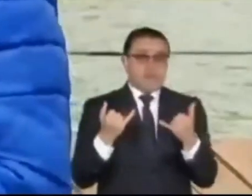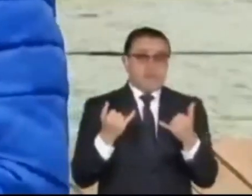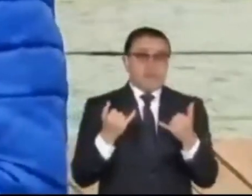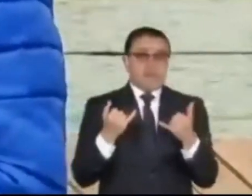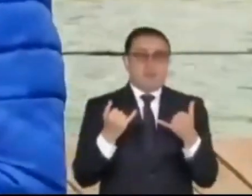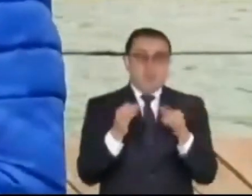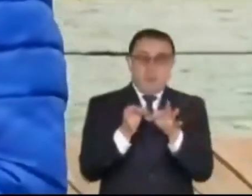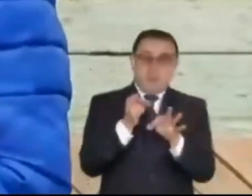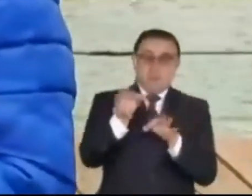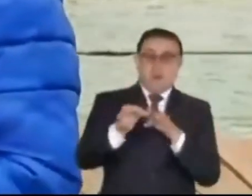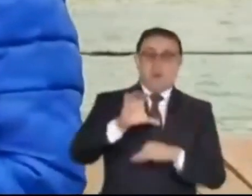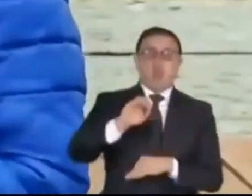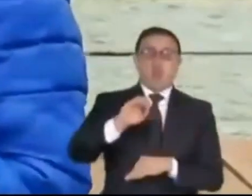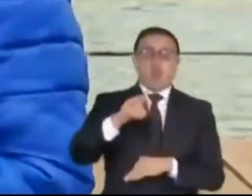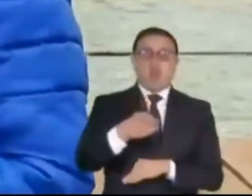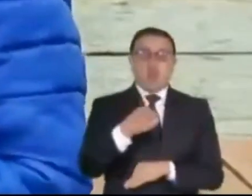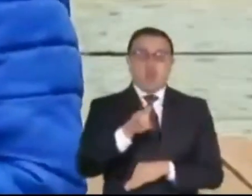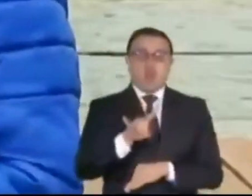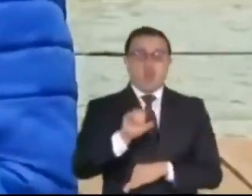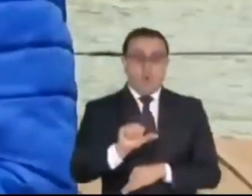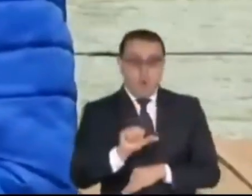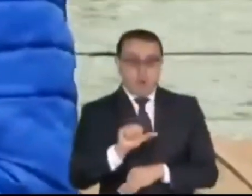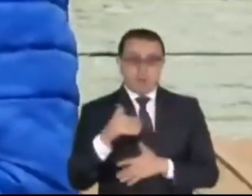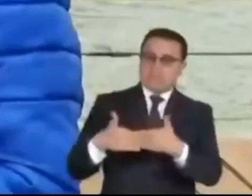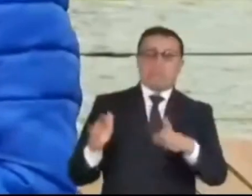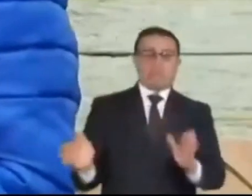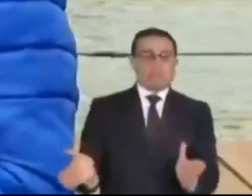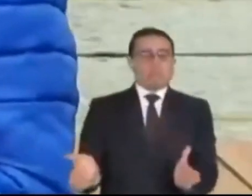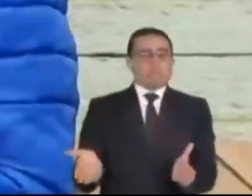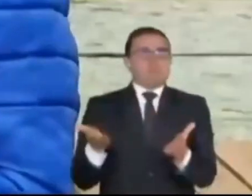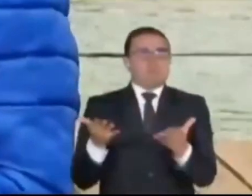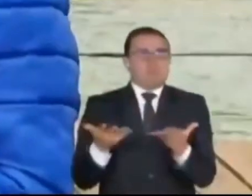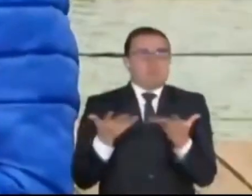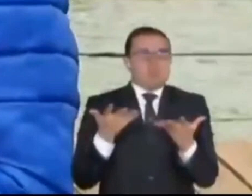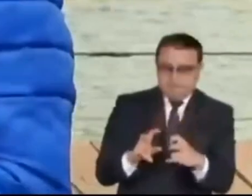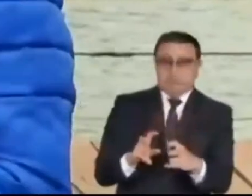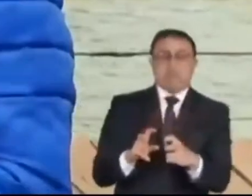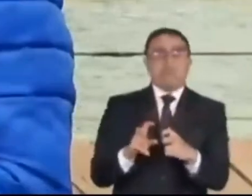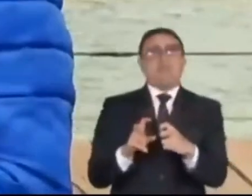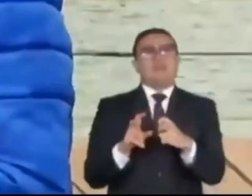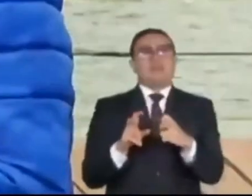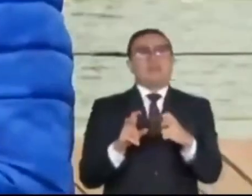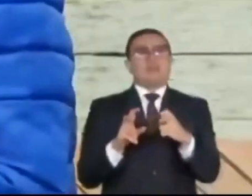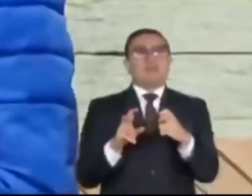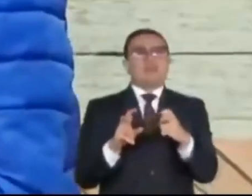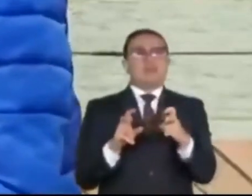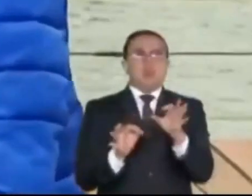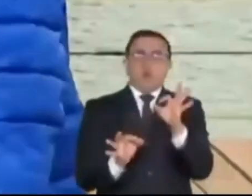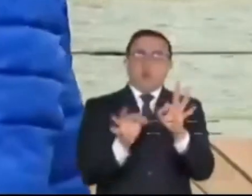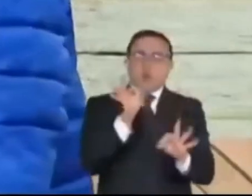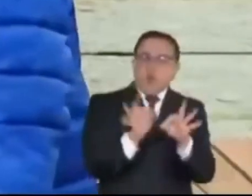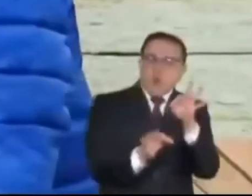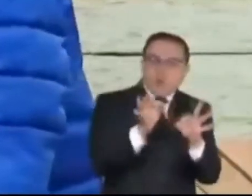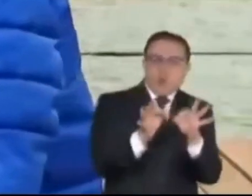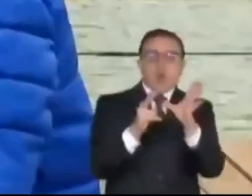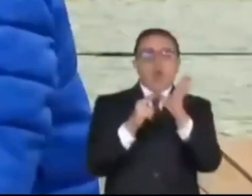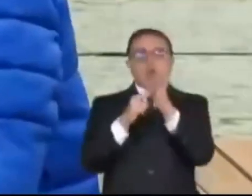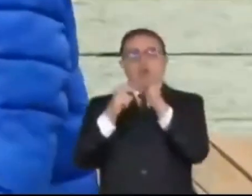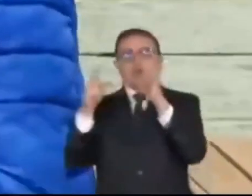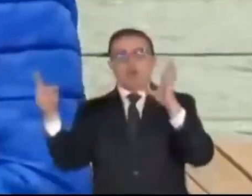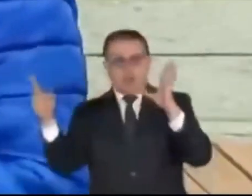El municipio de Cogua, pues, avanzó con un estudio jurídico y